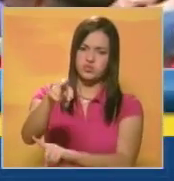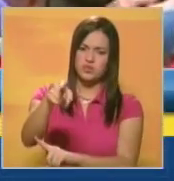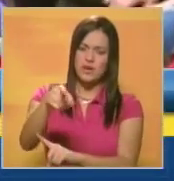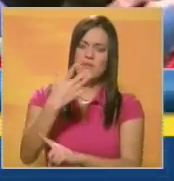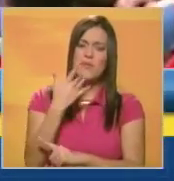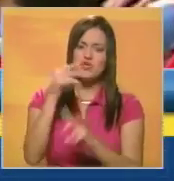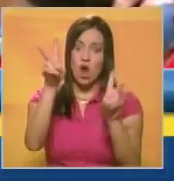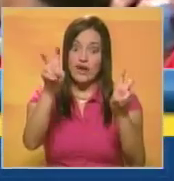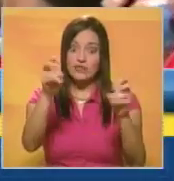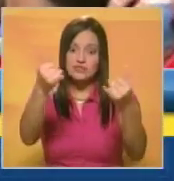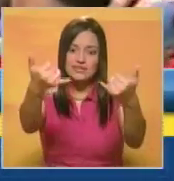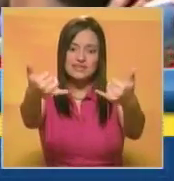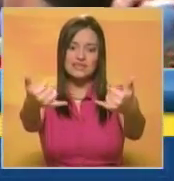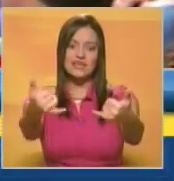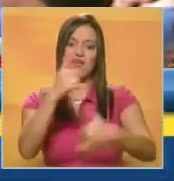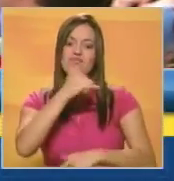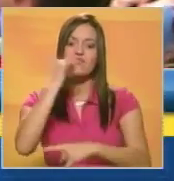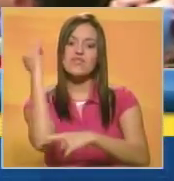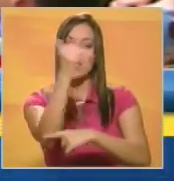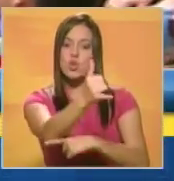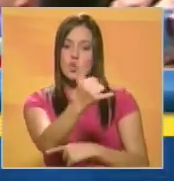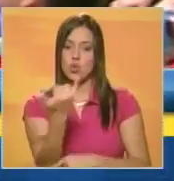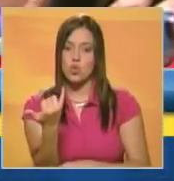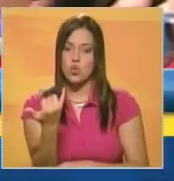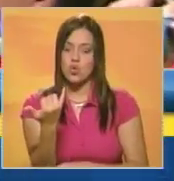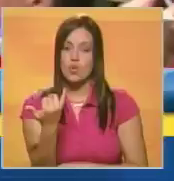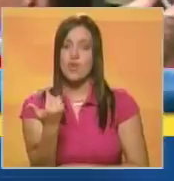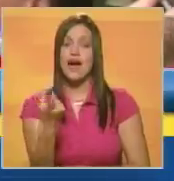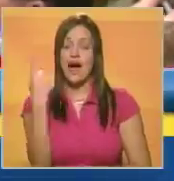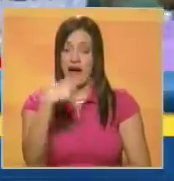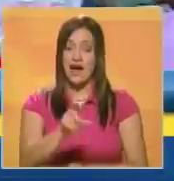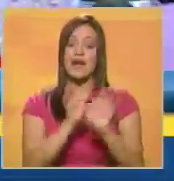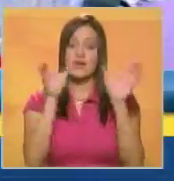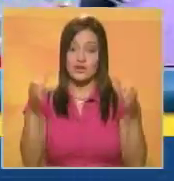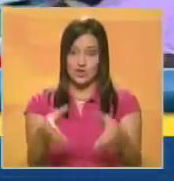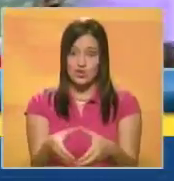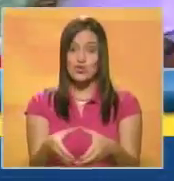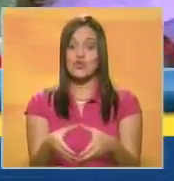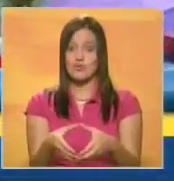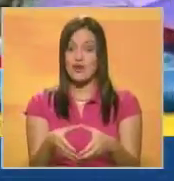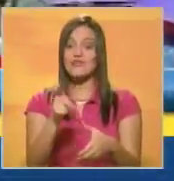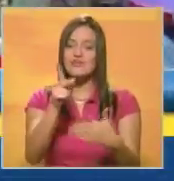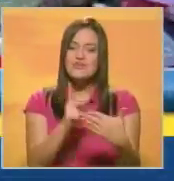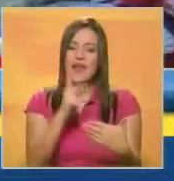algo extraño, inmediatamente reportarlo, porque hay sectores y están